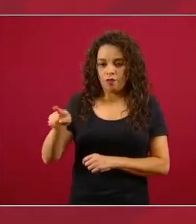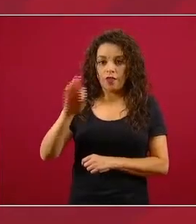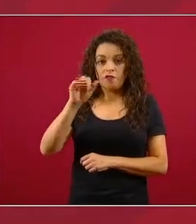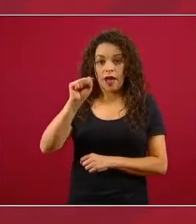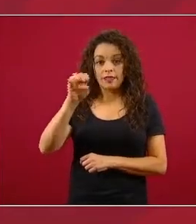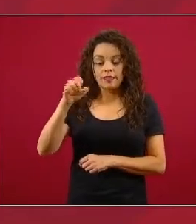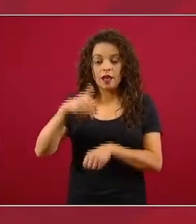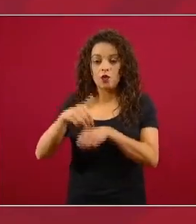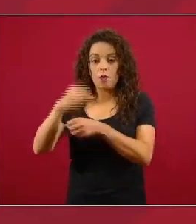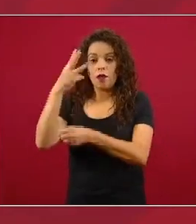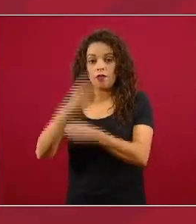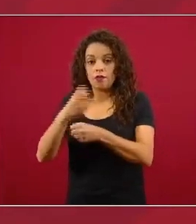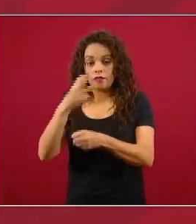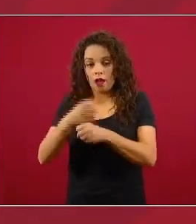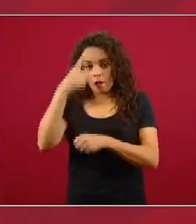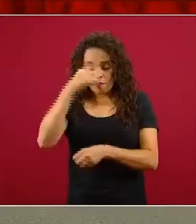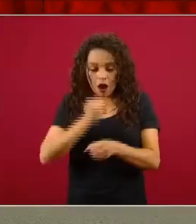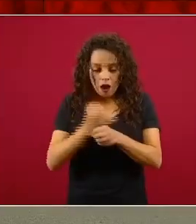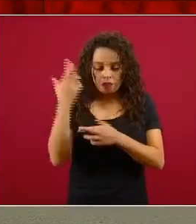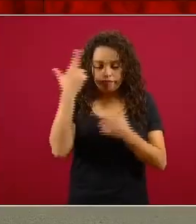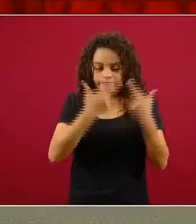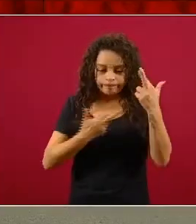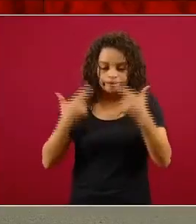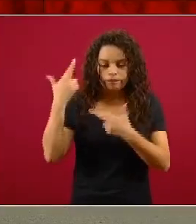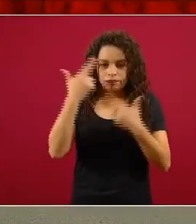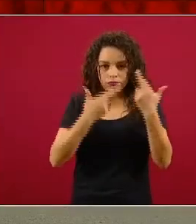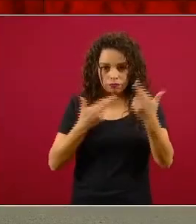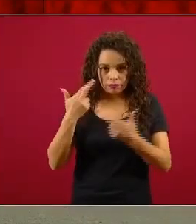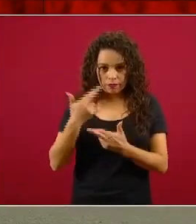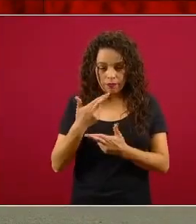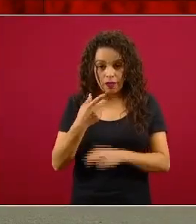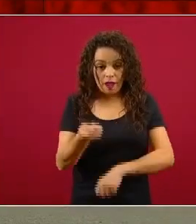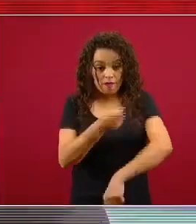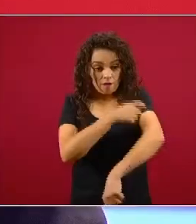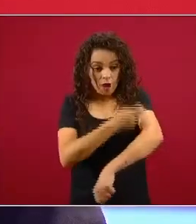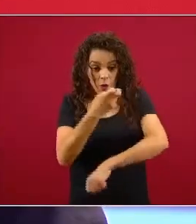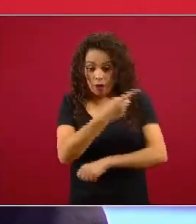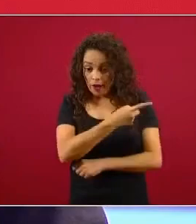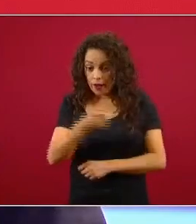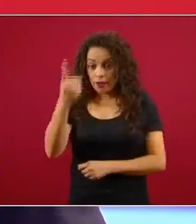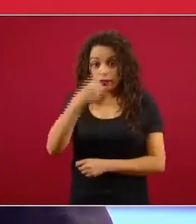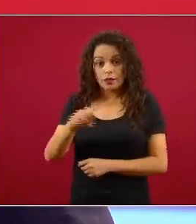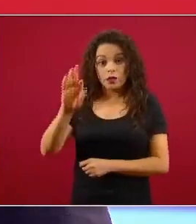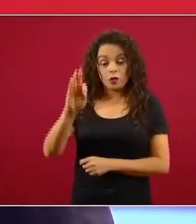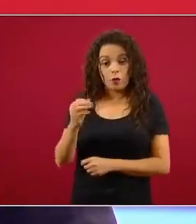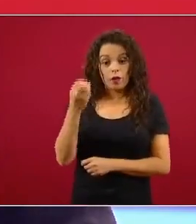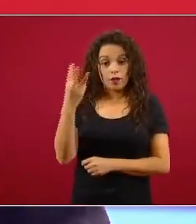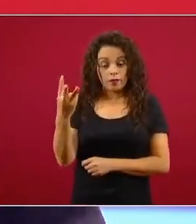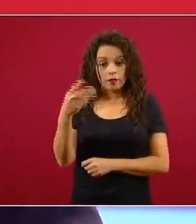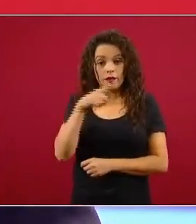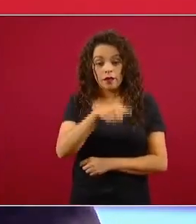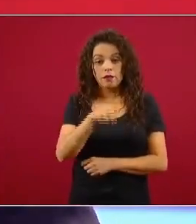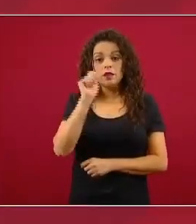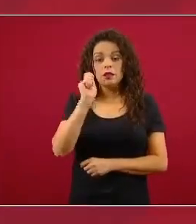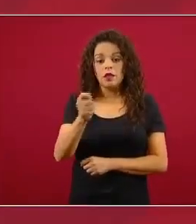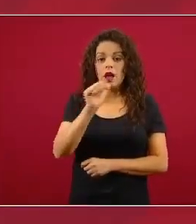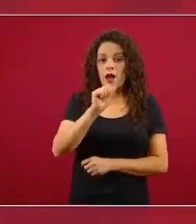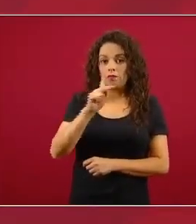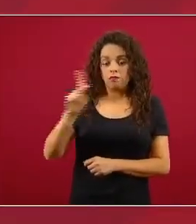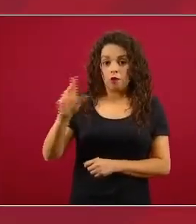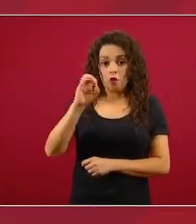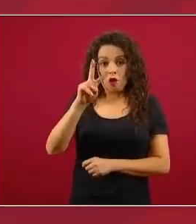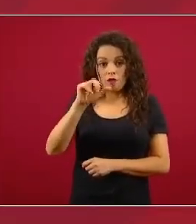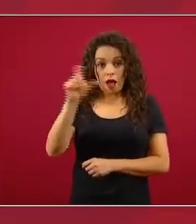clínica. De esas vacunas, de las 143, la plataforma COVAX va a tener acceso a ellas y